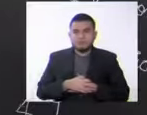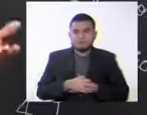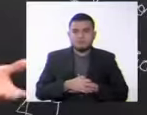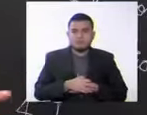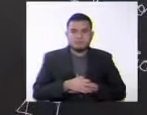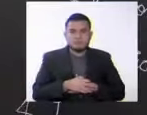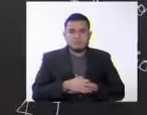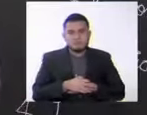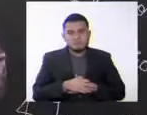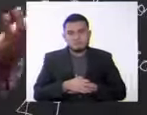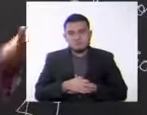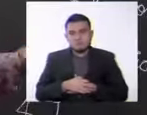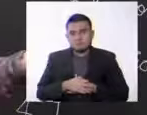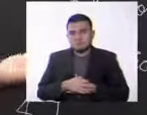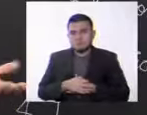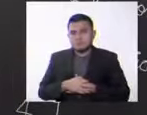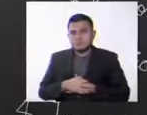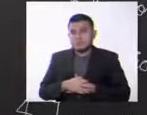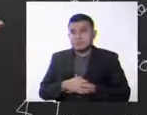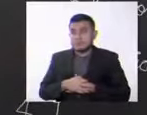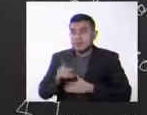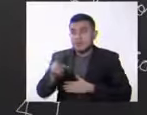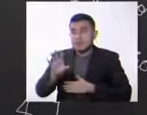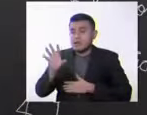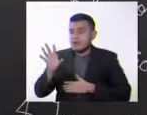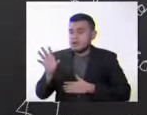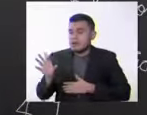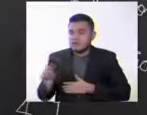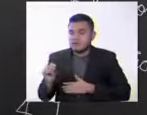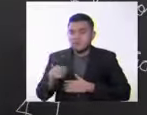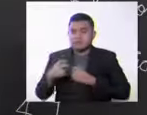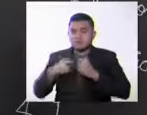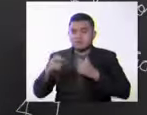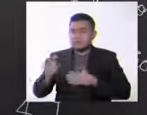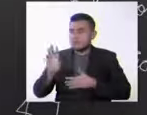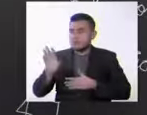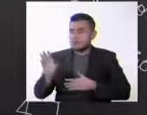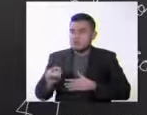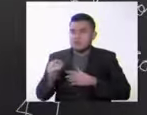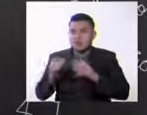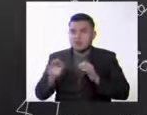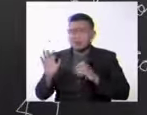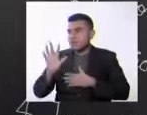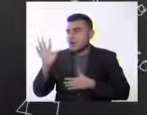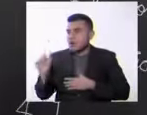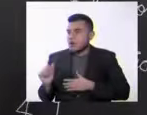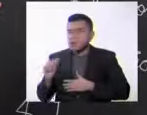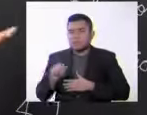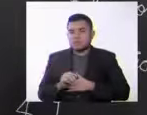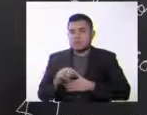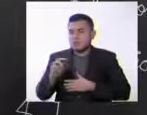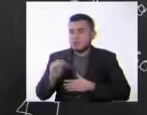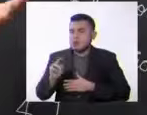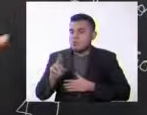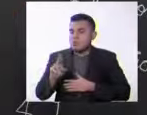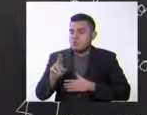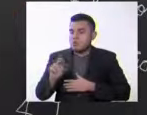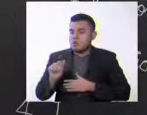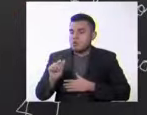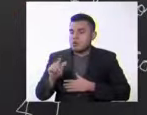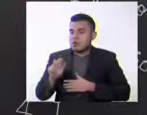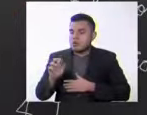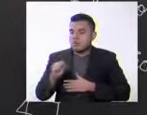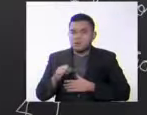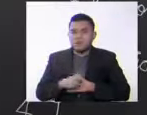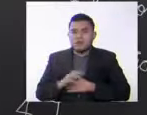arqueológicos. También hay artísticos, ¿no?, de producción artística, una obra de arte, los murales que han pintado grandes